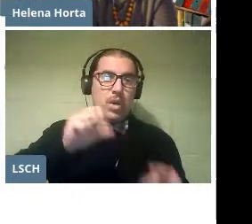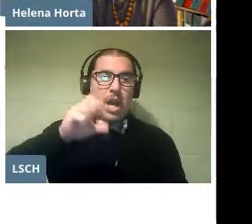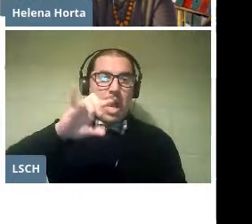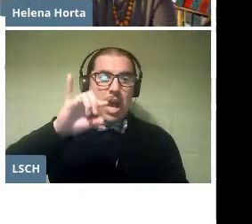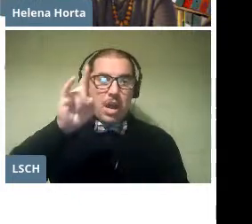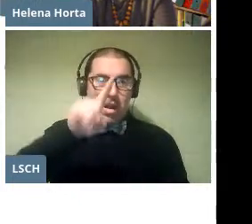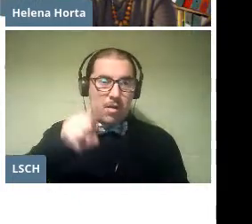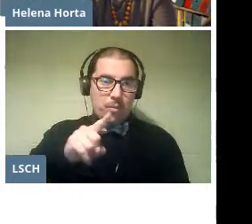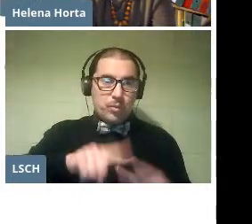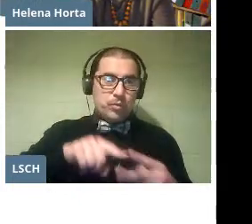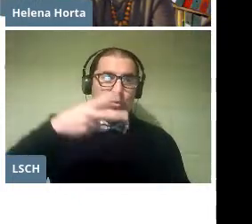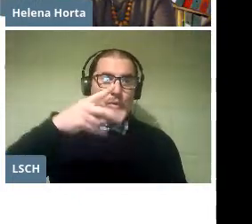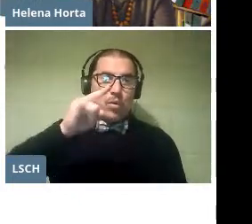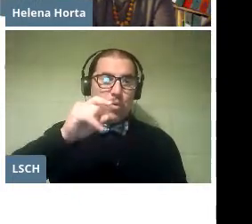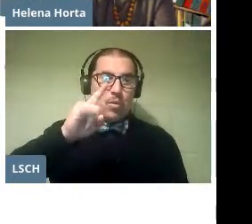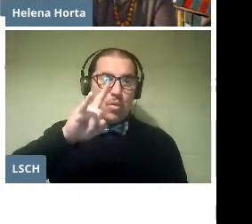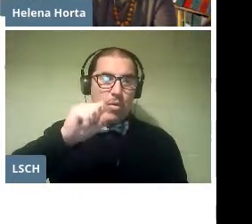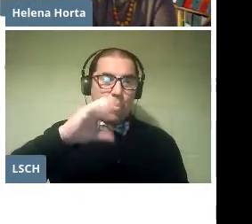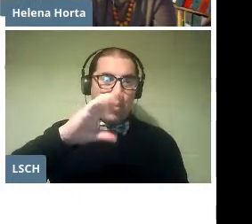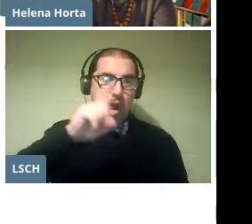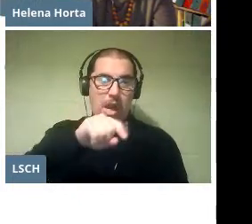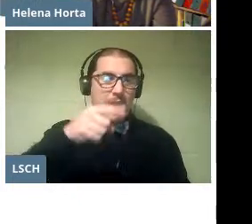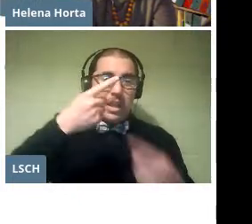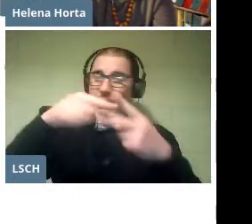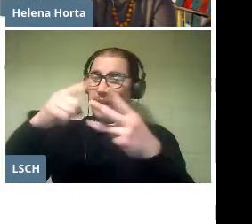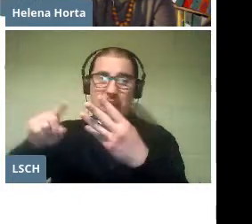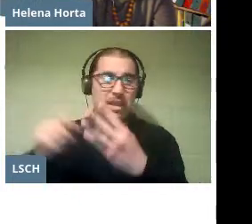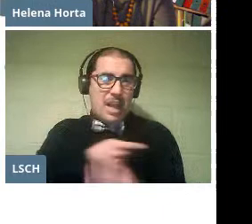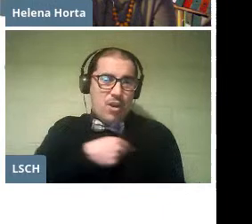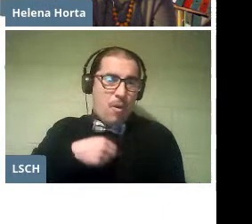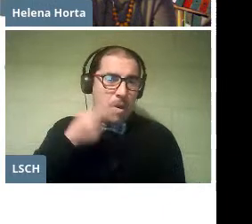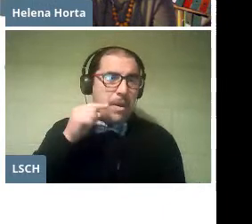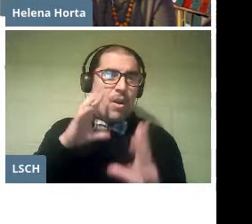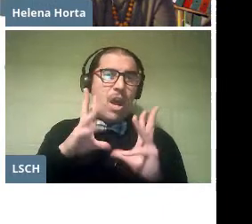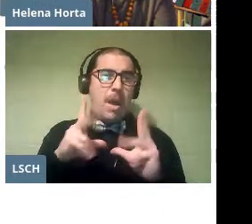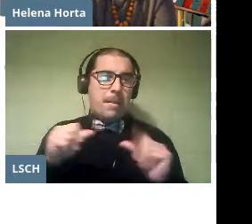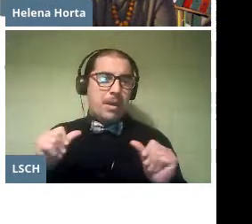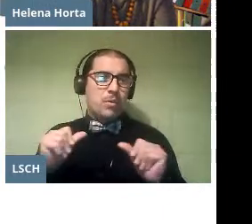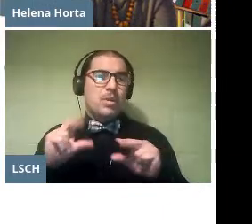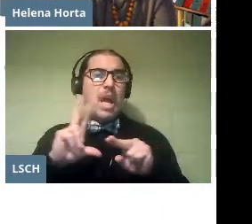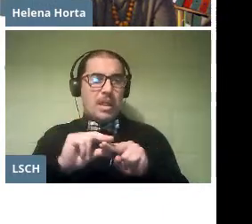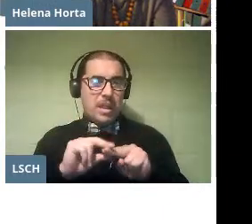queramos llamarlo, dependiendo del grupo étnico del cual estemos hablando.